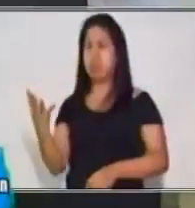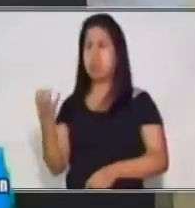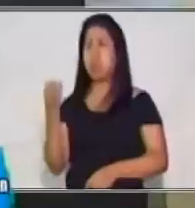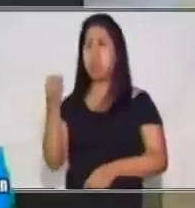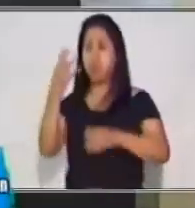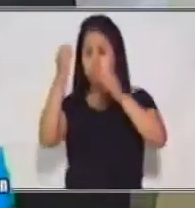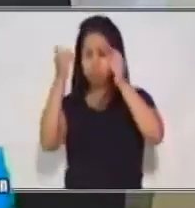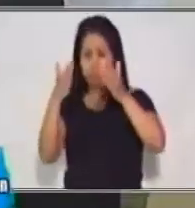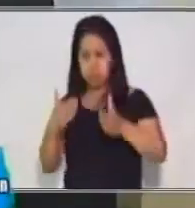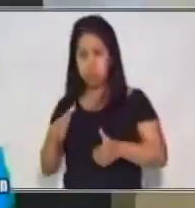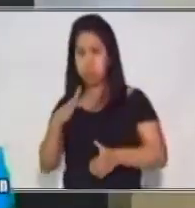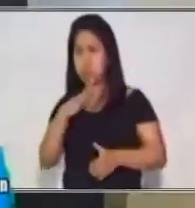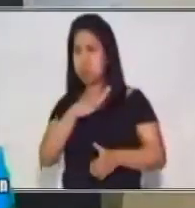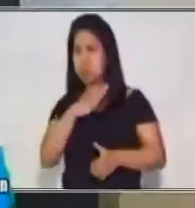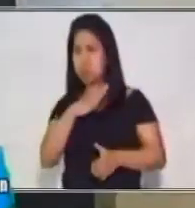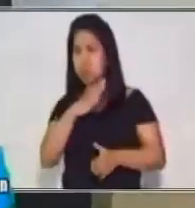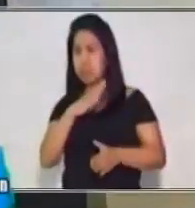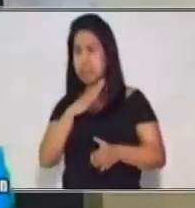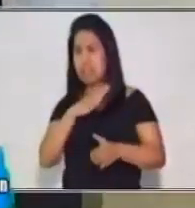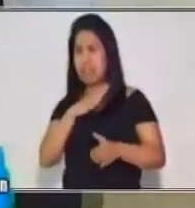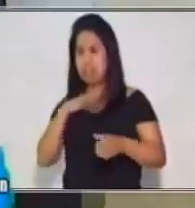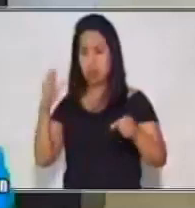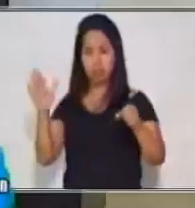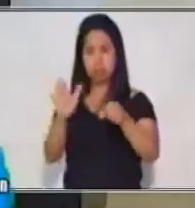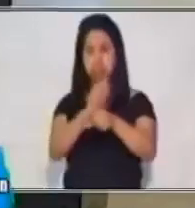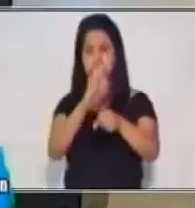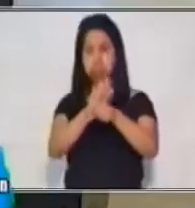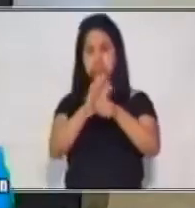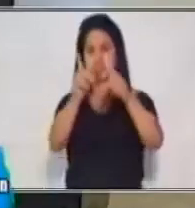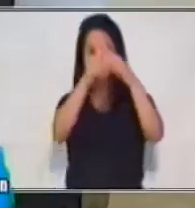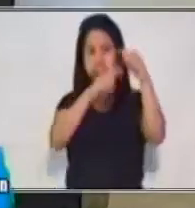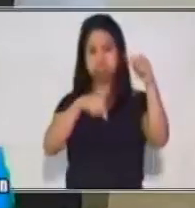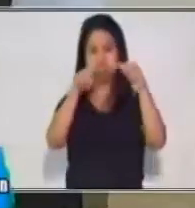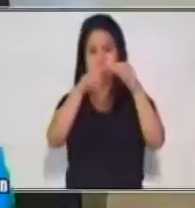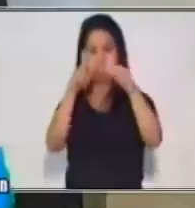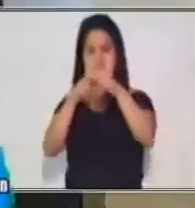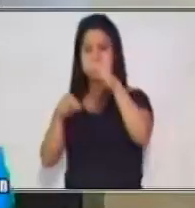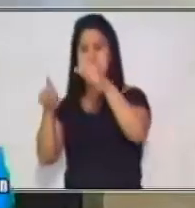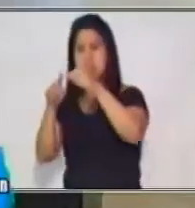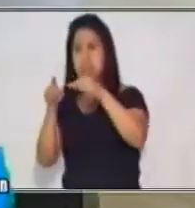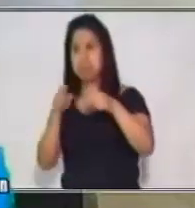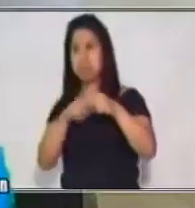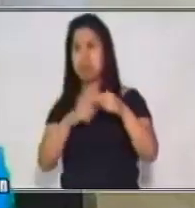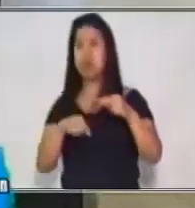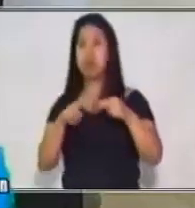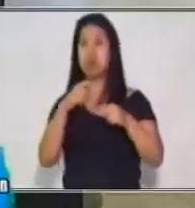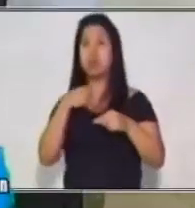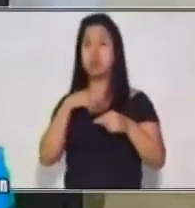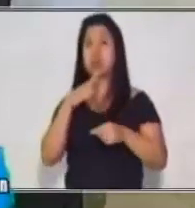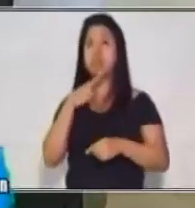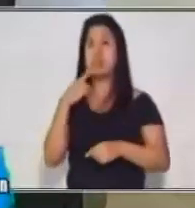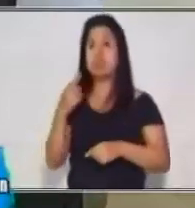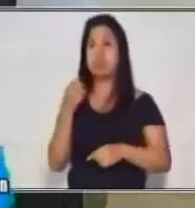Y vamos con la pregunta número 8. Antes de responder a esta pregunta,